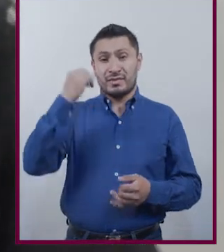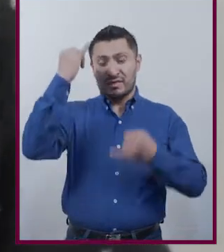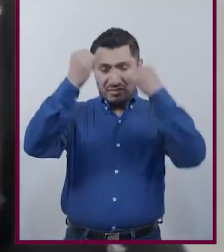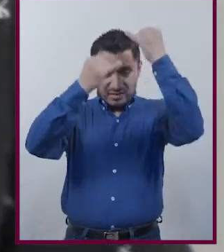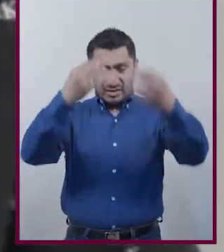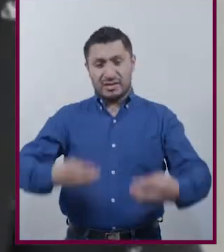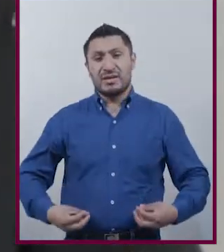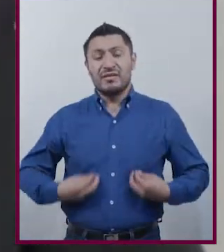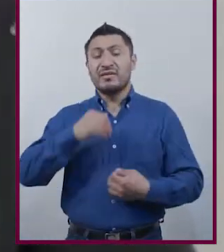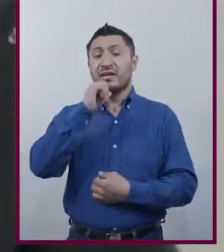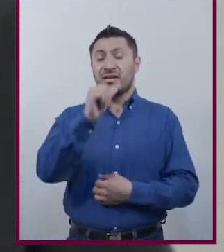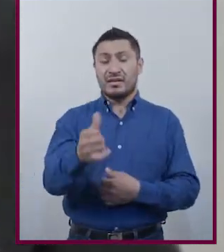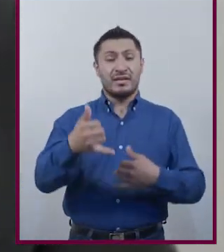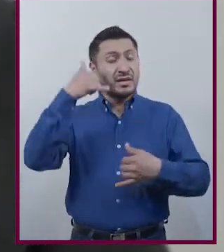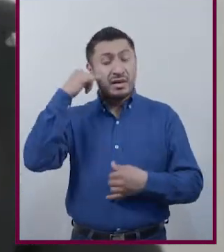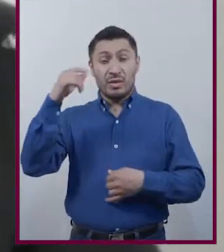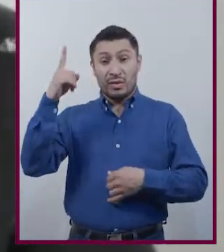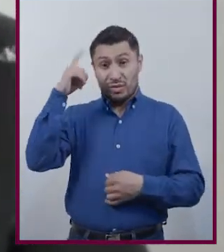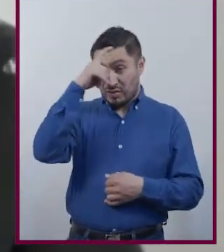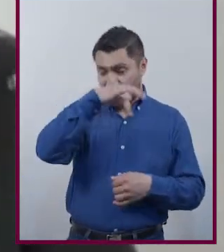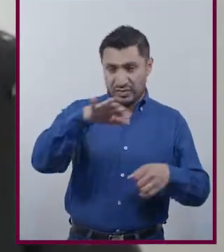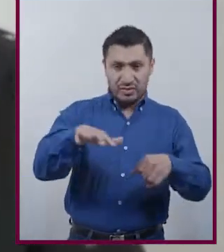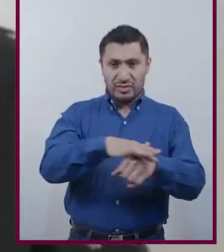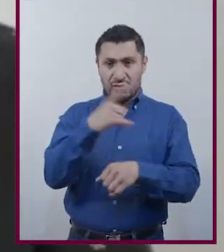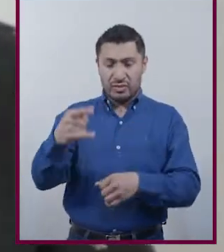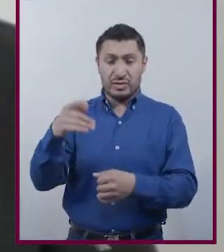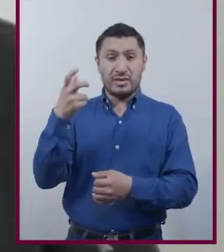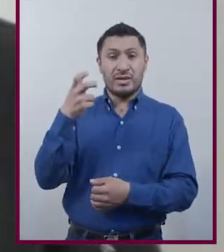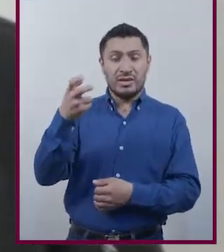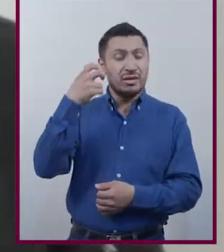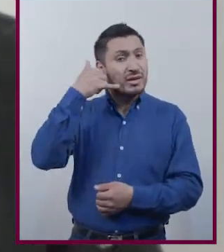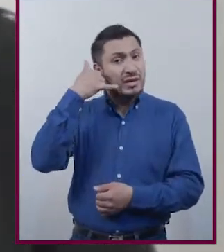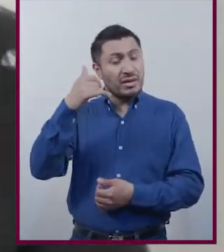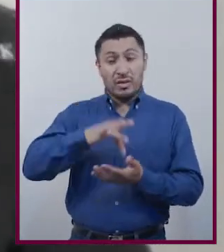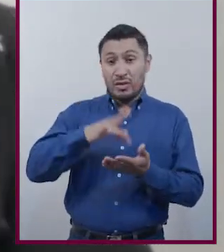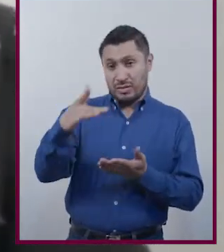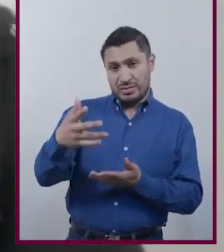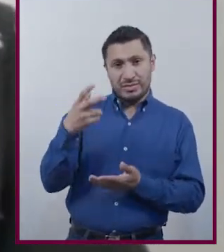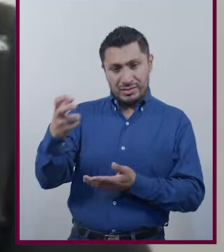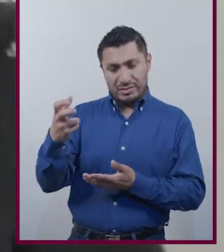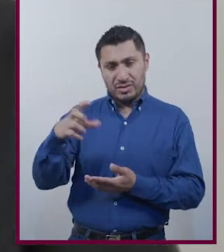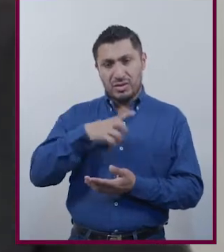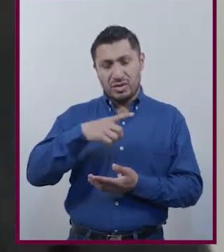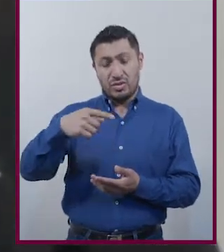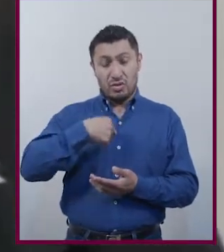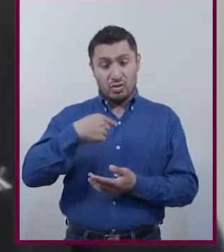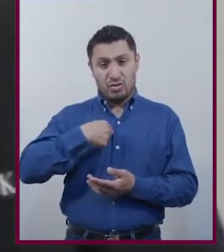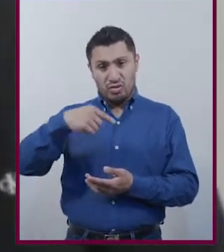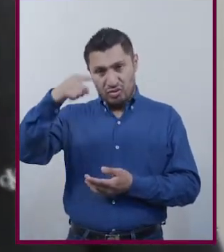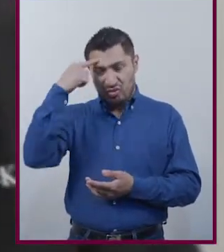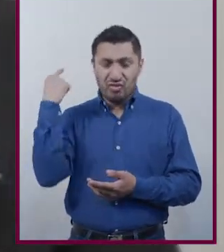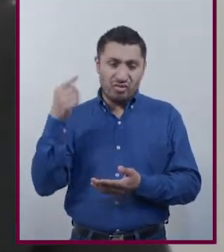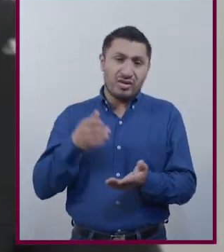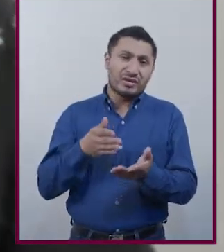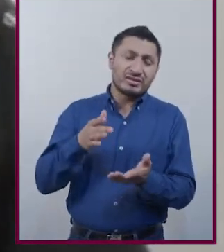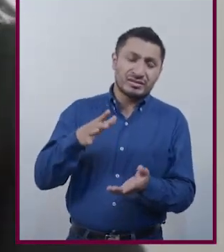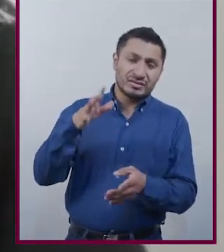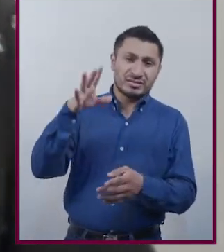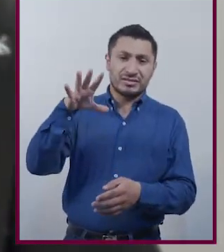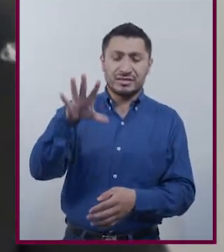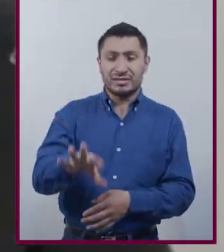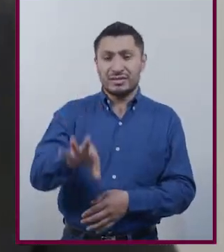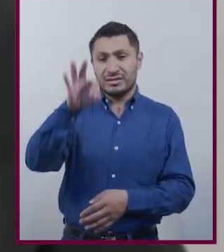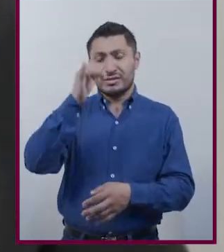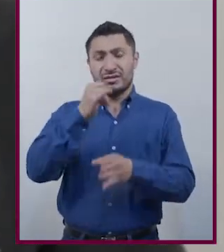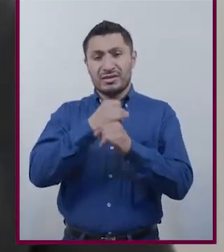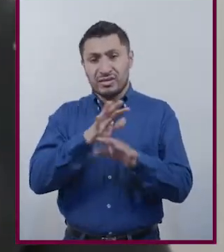difícil porque gracias al teléfono me es más fácil actualmente acceder a información, a